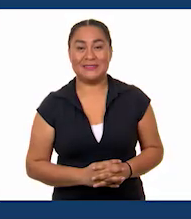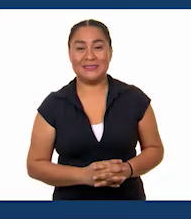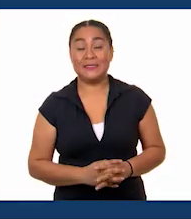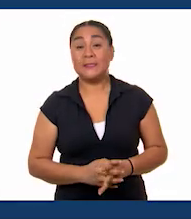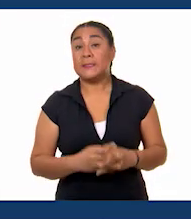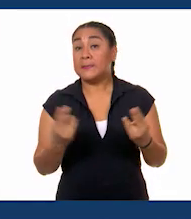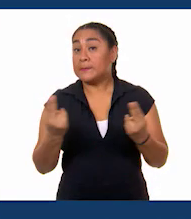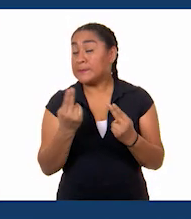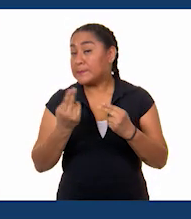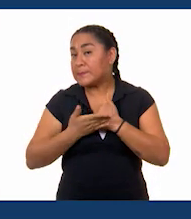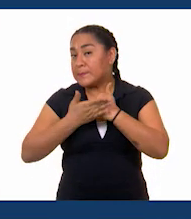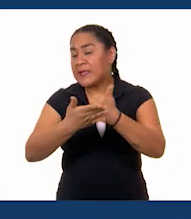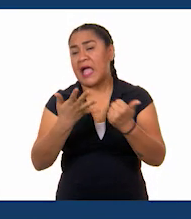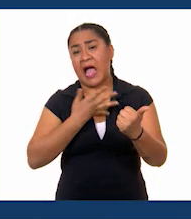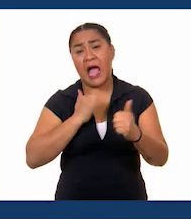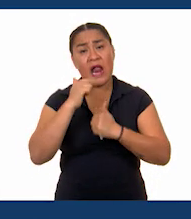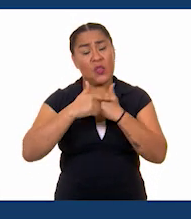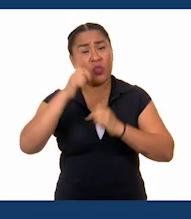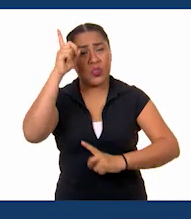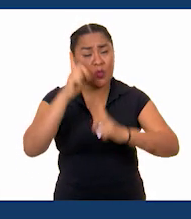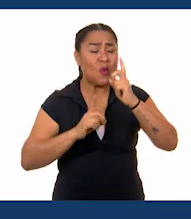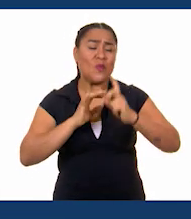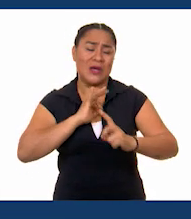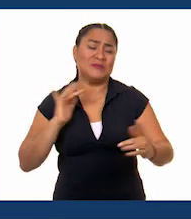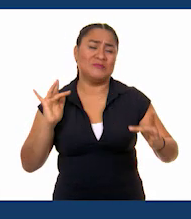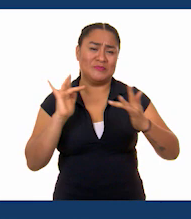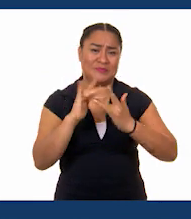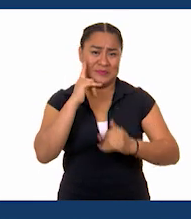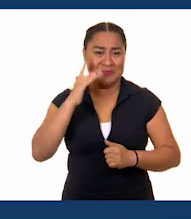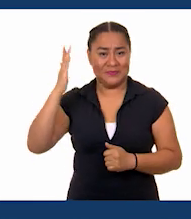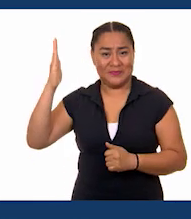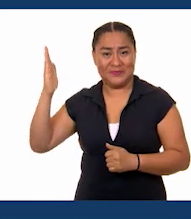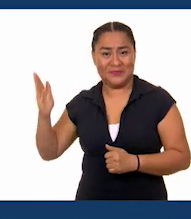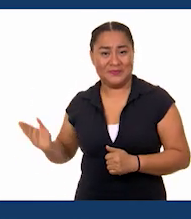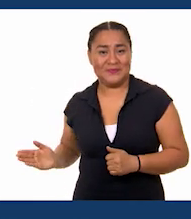Si necesitas ayuda para resolver tus dudas, contáctanos.